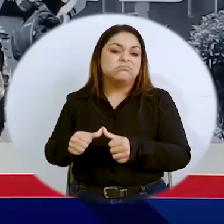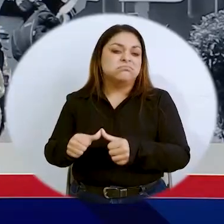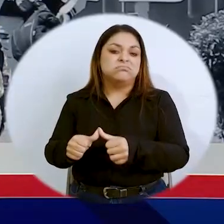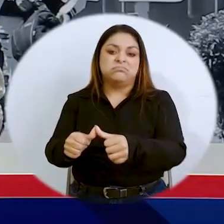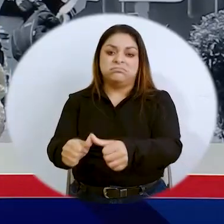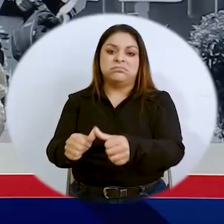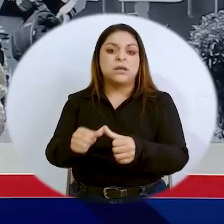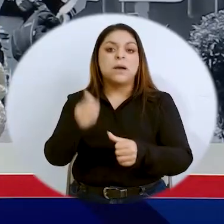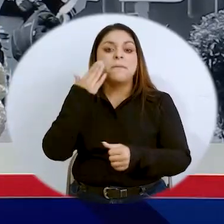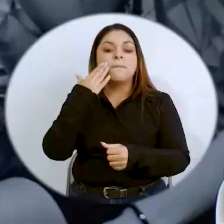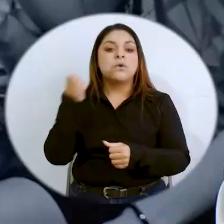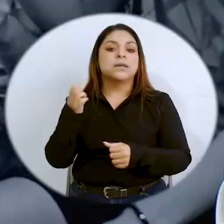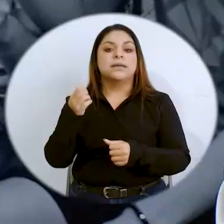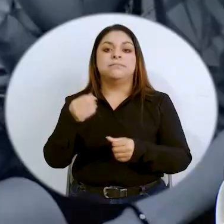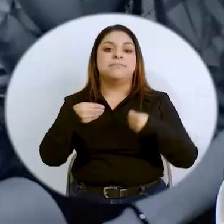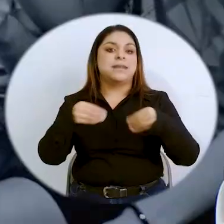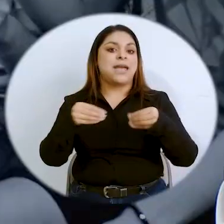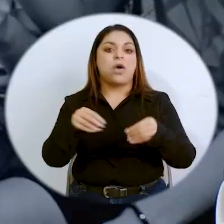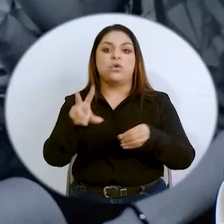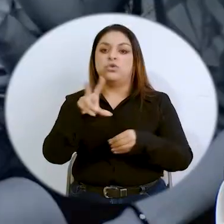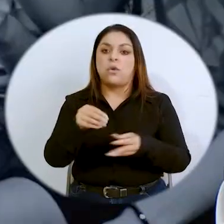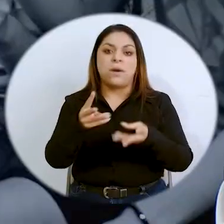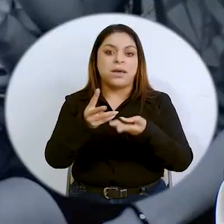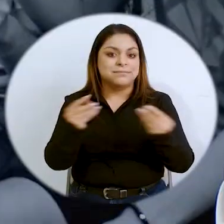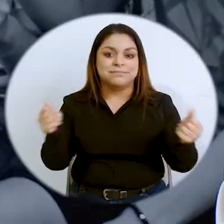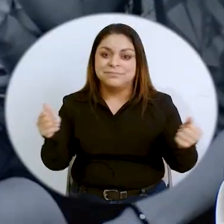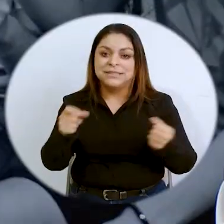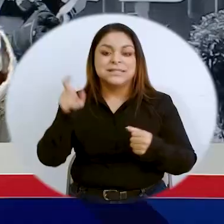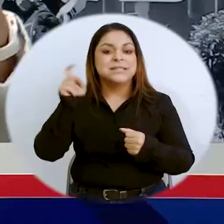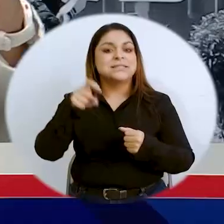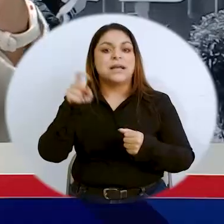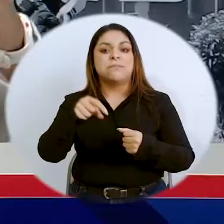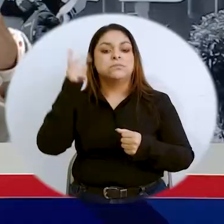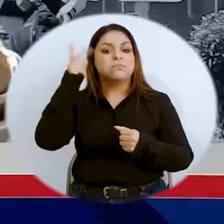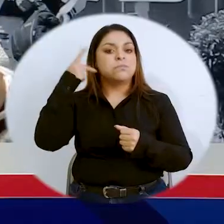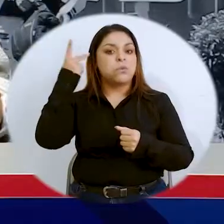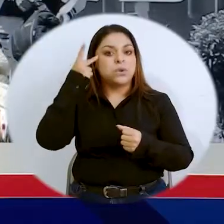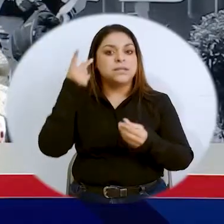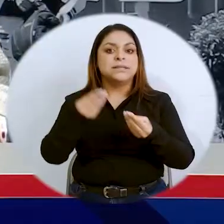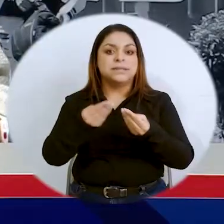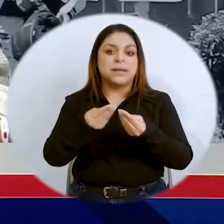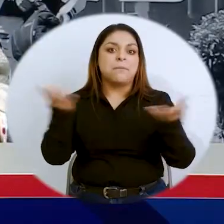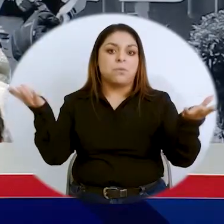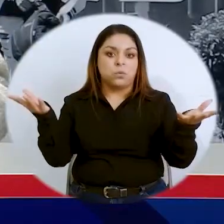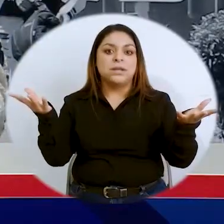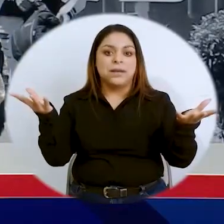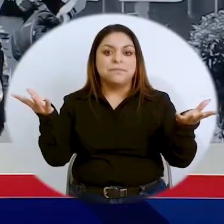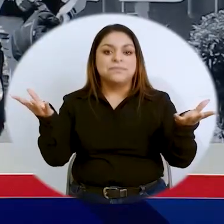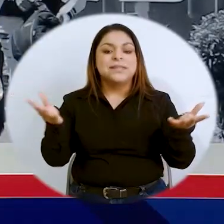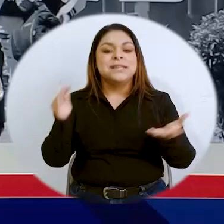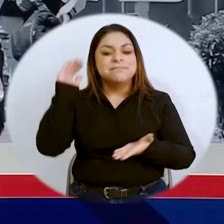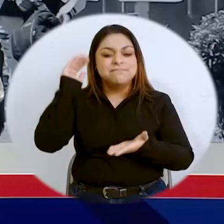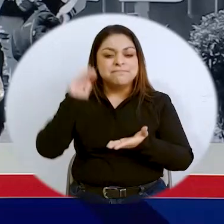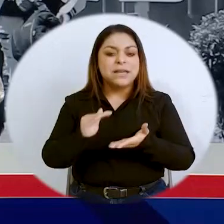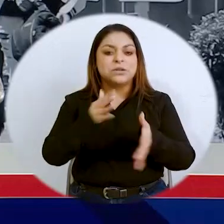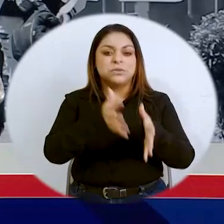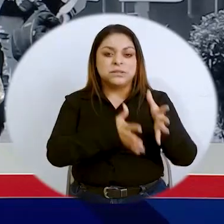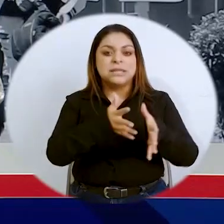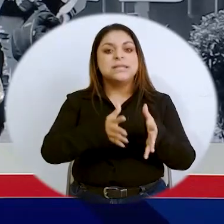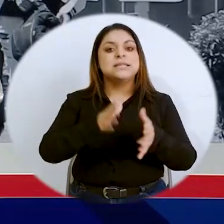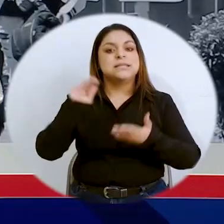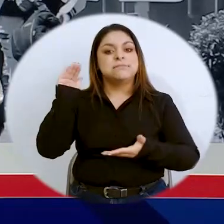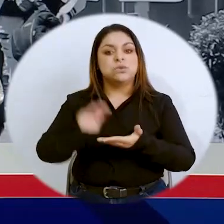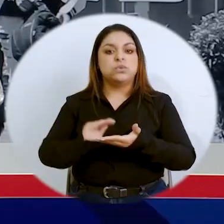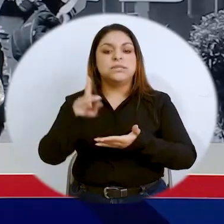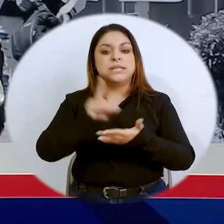porque el mercado no te lo va a resolver. O sea, ahí necesitamos política pública y una red de cuidado universal, pero también